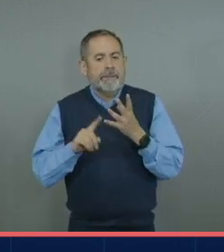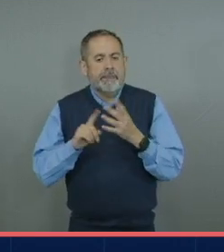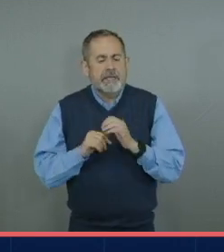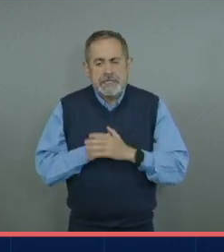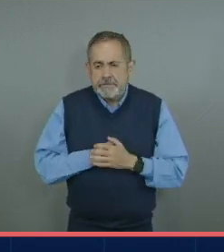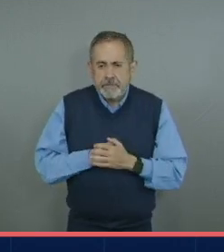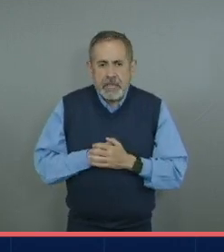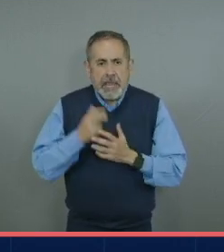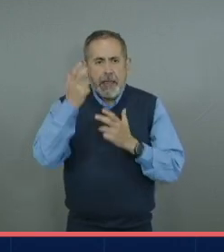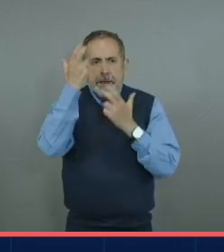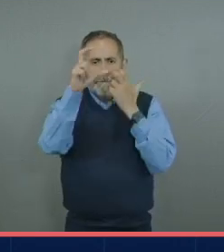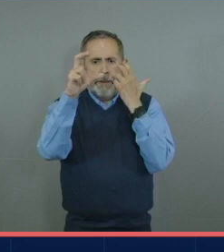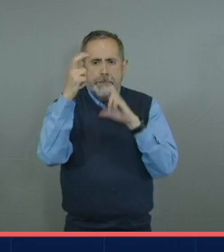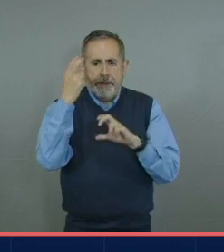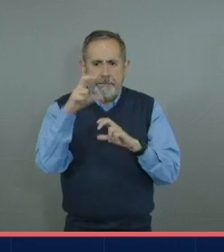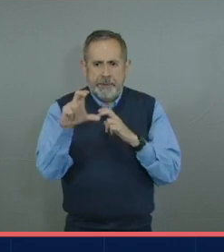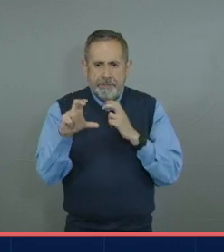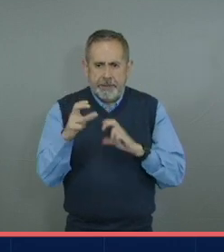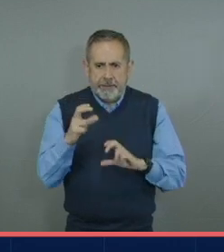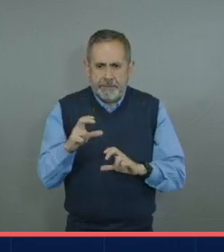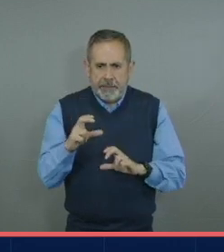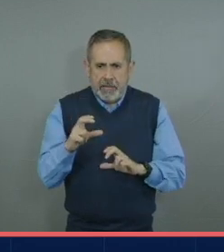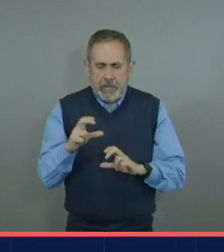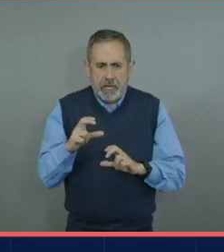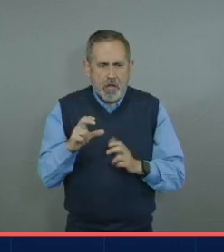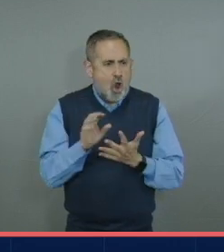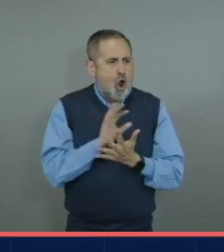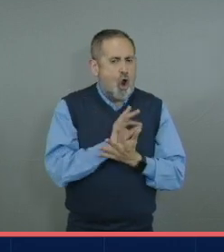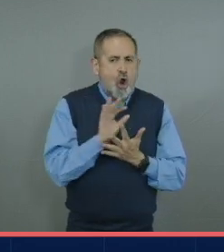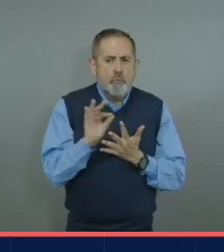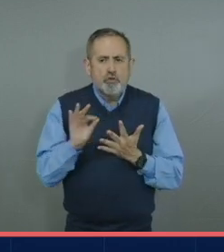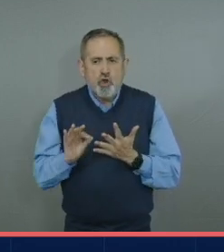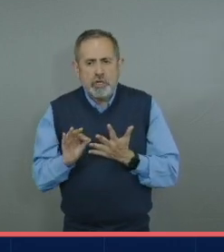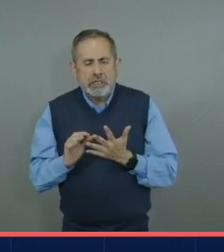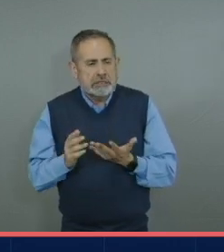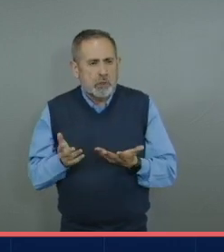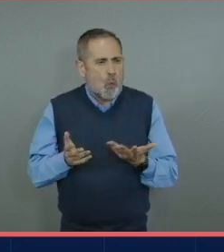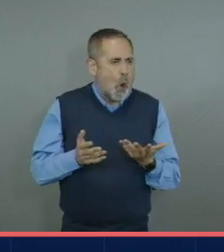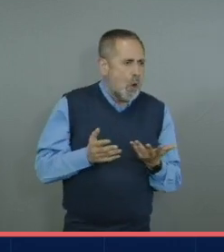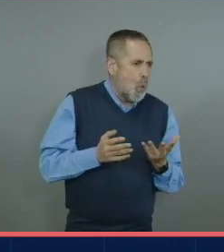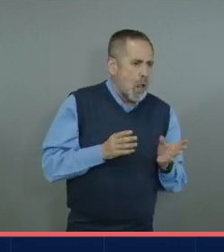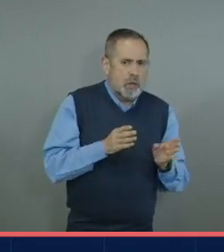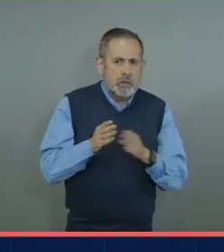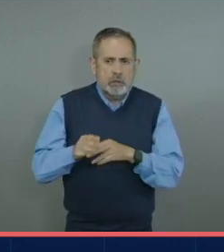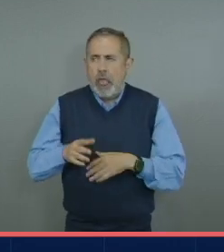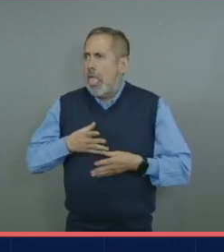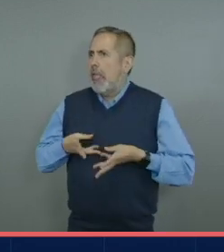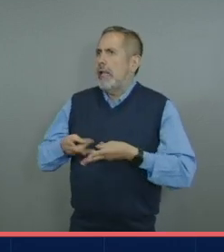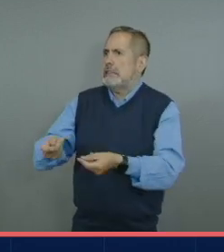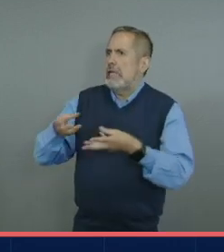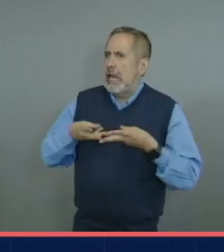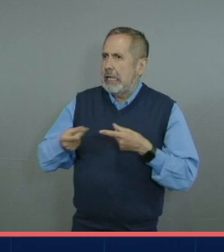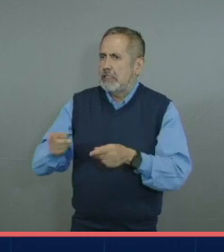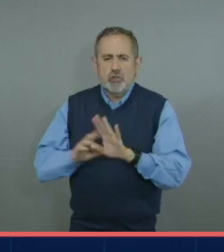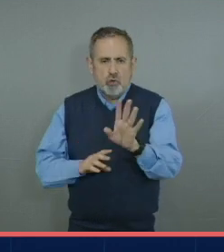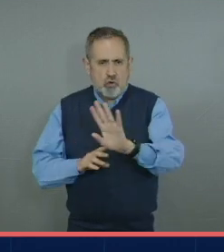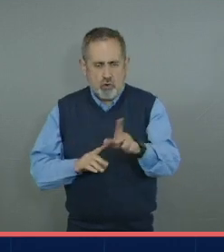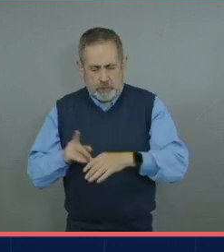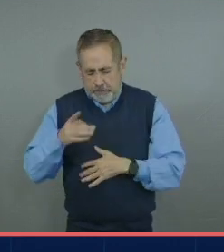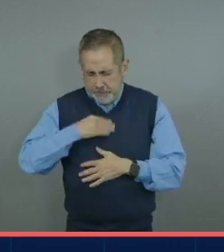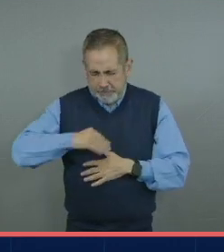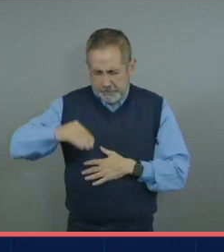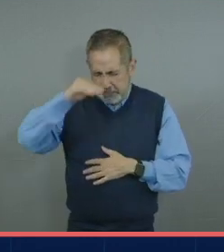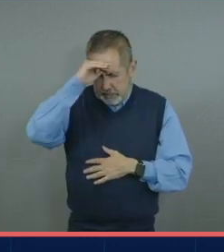de inversión. ¿Por qué? Porque un empresario no está viendo en qué gasta su dinero, está pensando